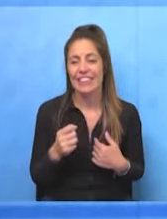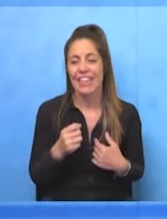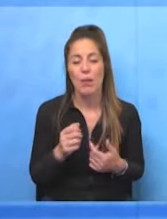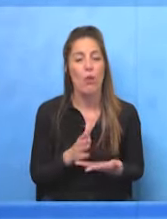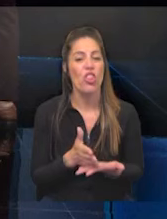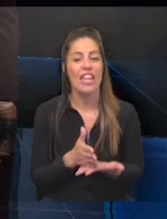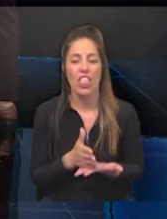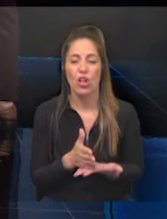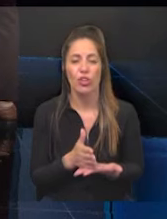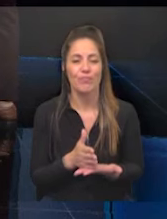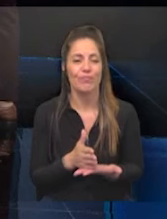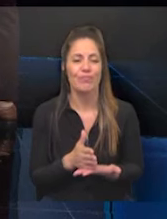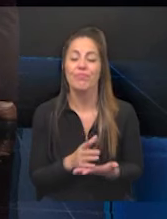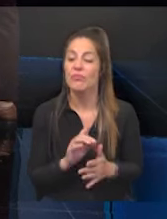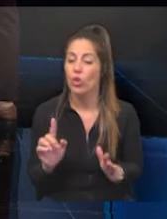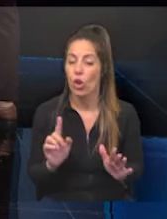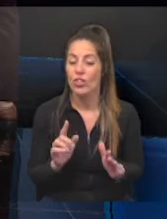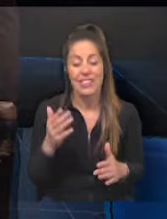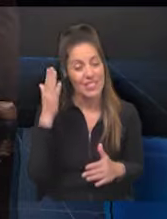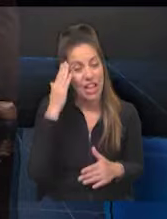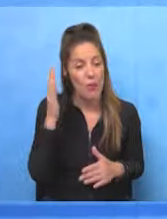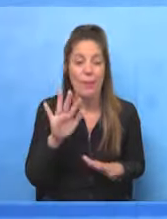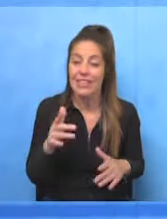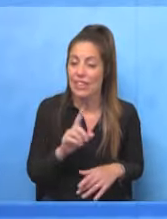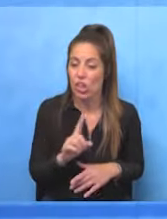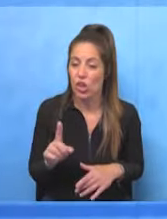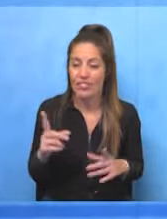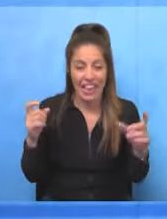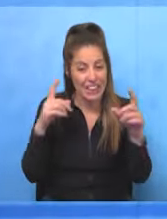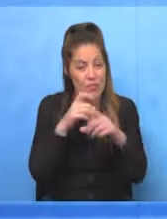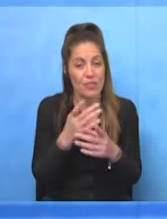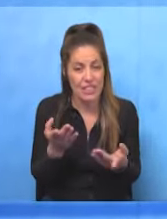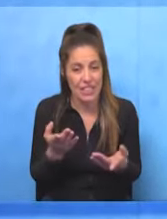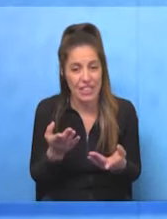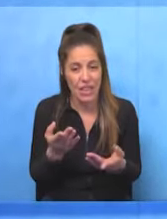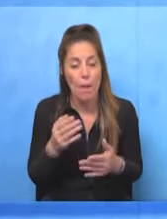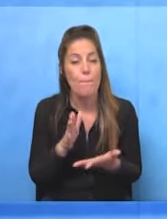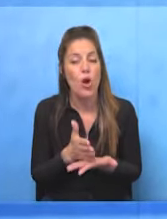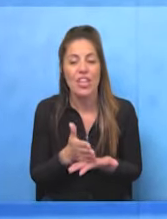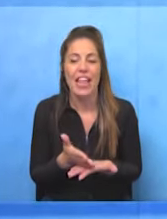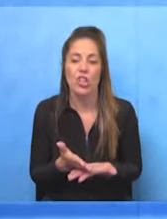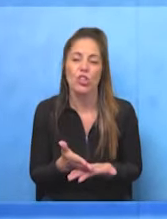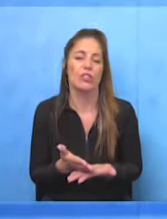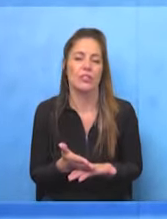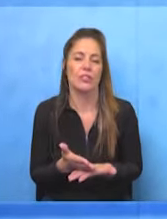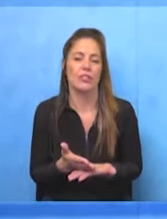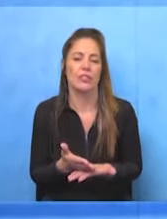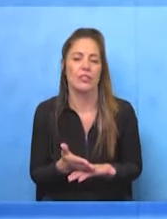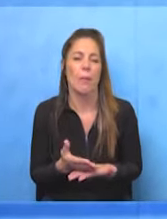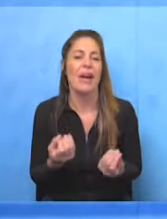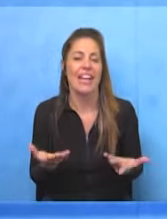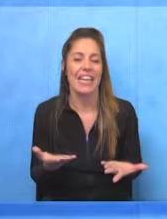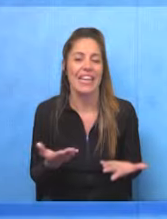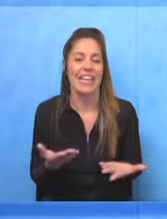Ah vio que no no sa no no parece que no es tan difícil pero aparte otra cosa moderador para qué Ya están